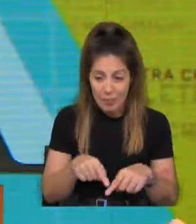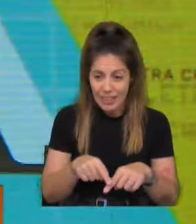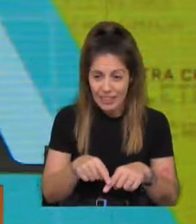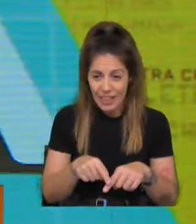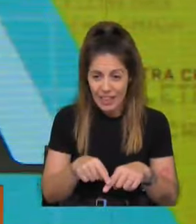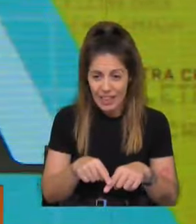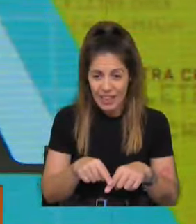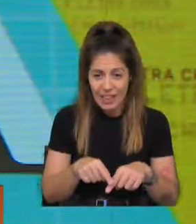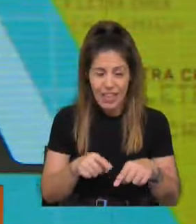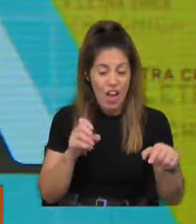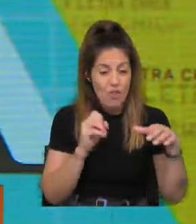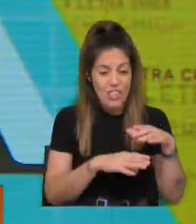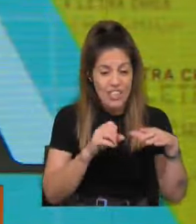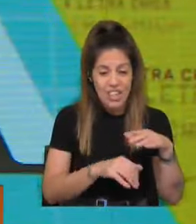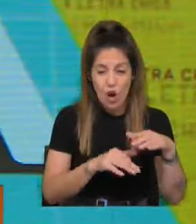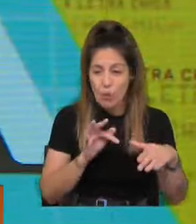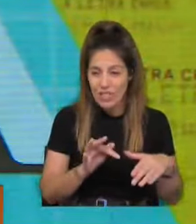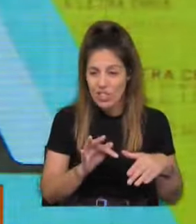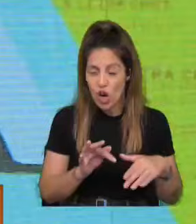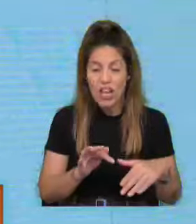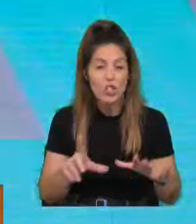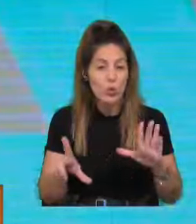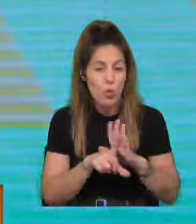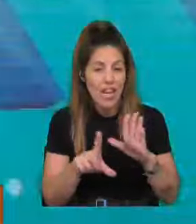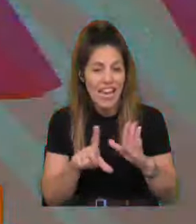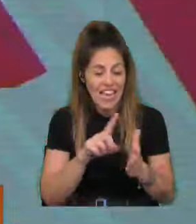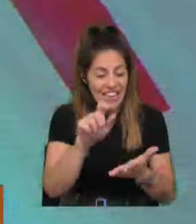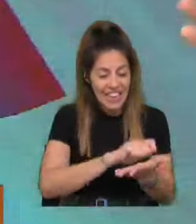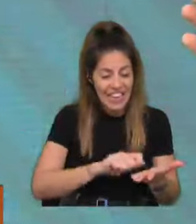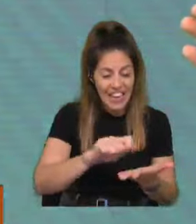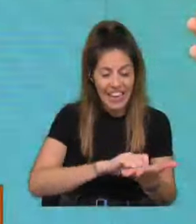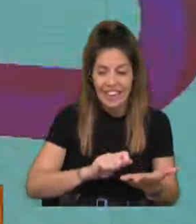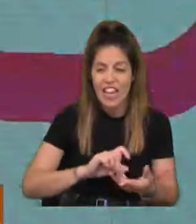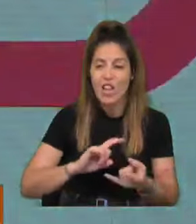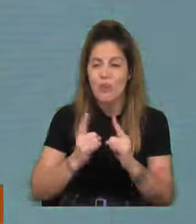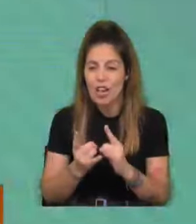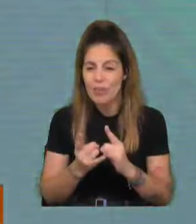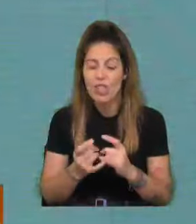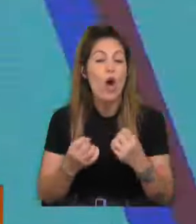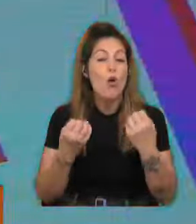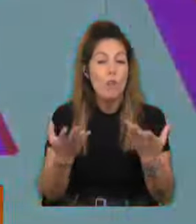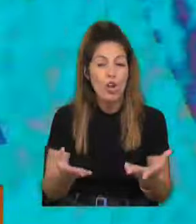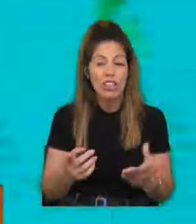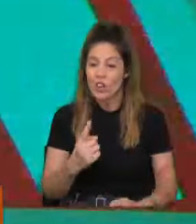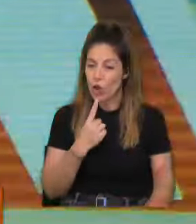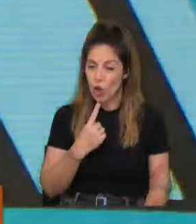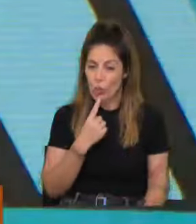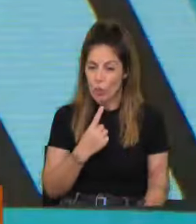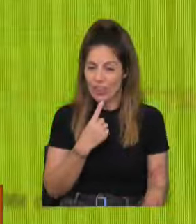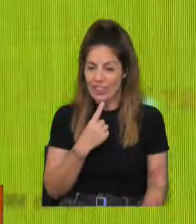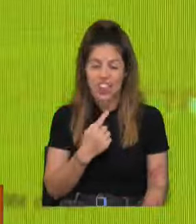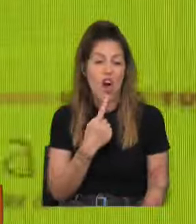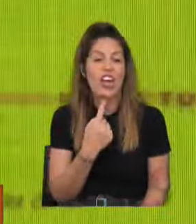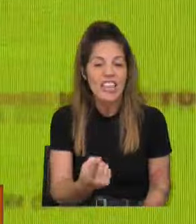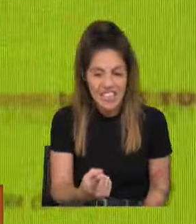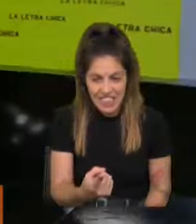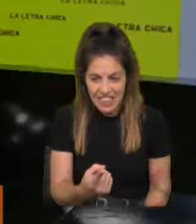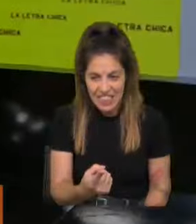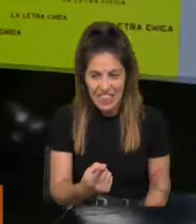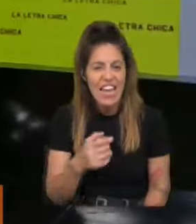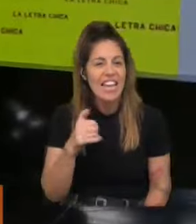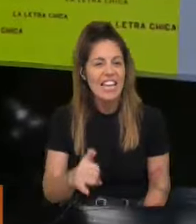comiso es una ley un instituto legal que tiene que configurar y redactar El parlamento Nacional por lo tanto los que los políticos que dicen